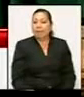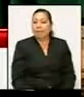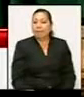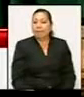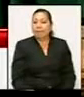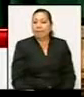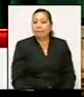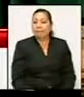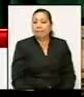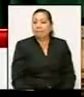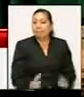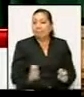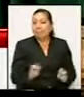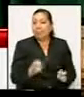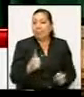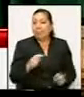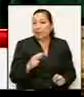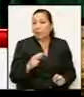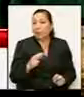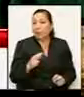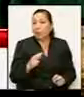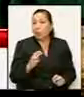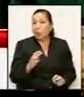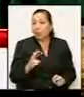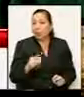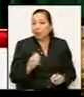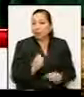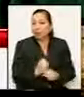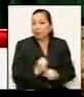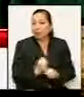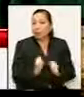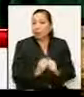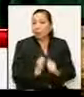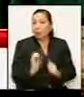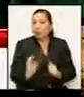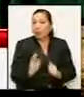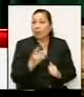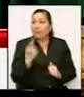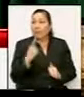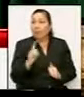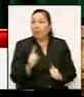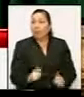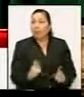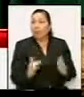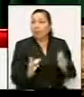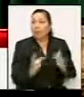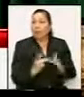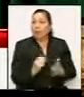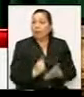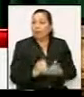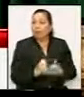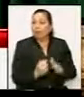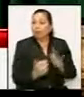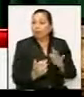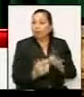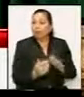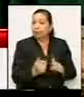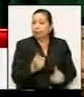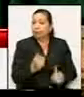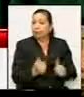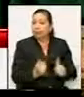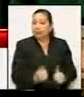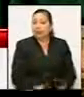Por ejemplo, en el tema de Caliwarma se ha venido trabajando con ellos para ayudarlos a identificar cuáles son